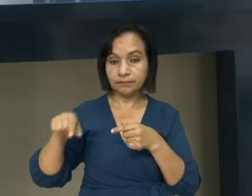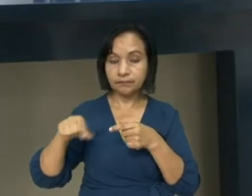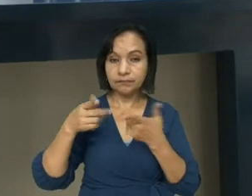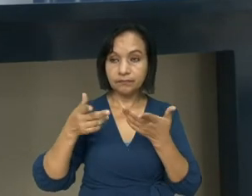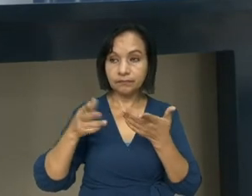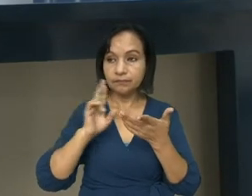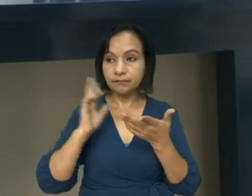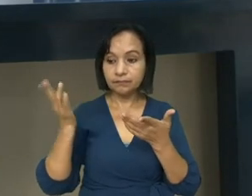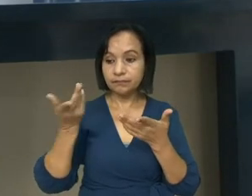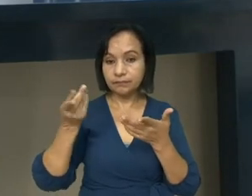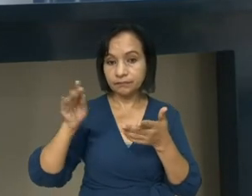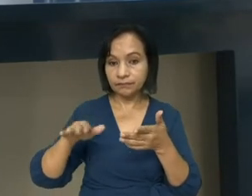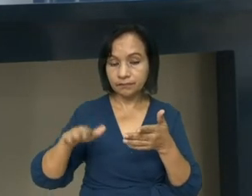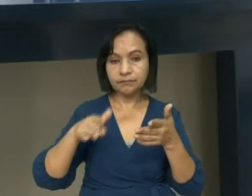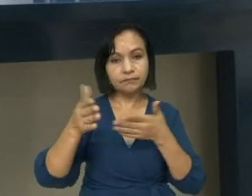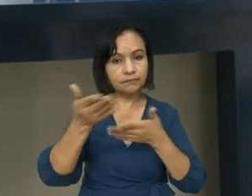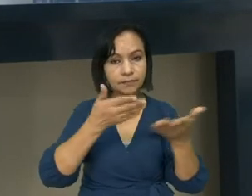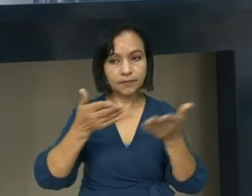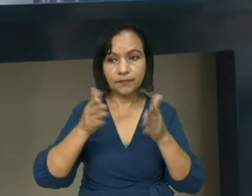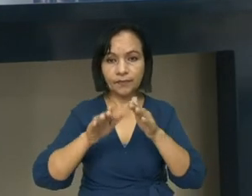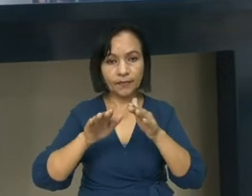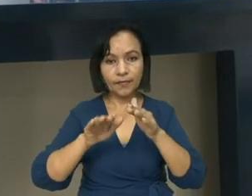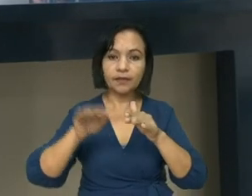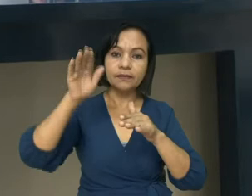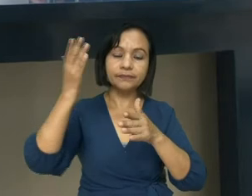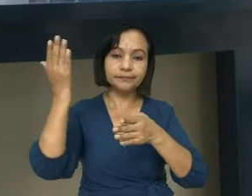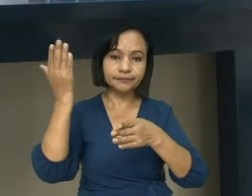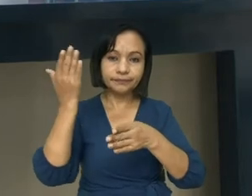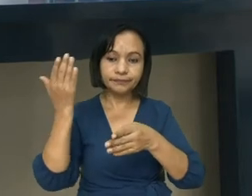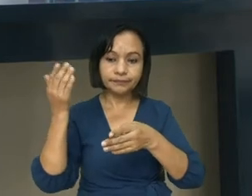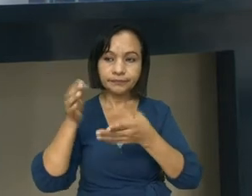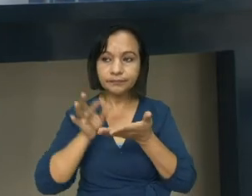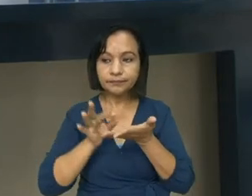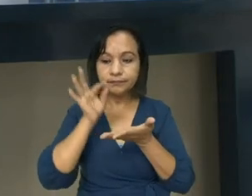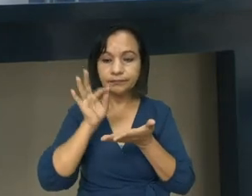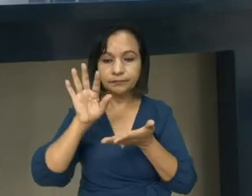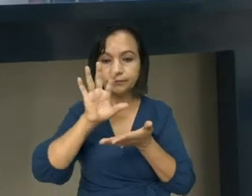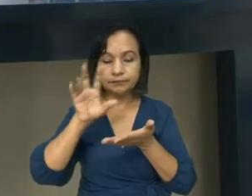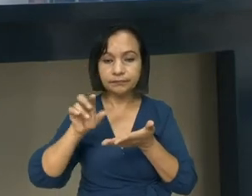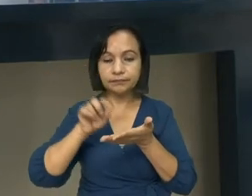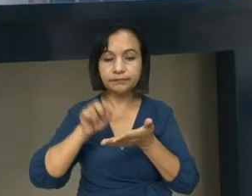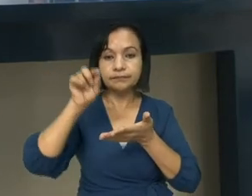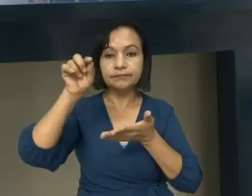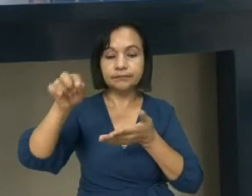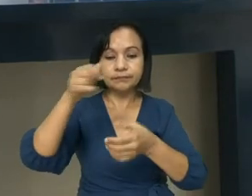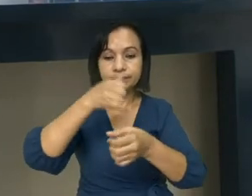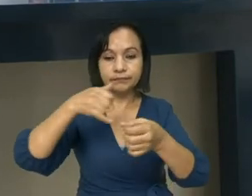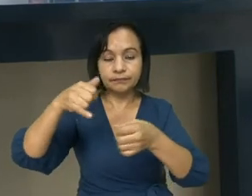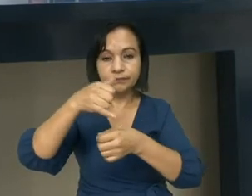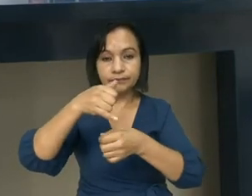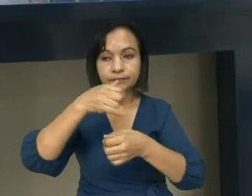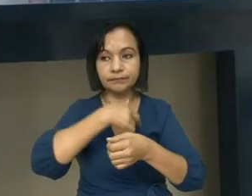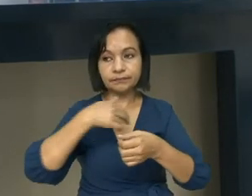Entonces los precios son bajos, mantiene accesibles. No es que le va a aumentar a este café 5 Córdoba para cubrir el traslado